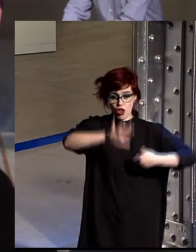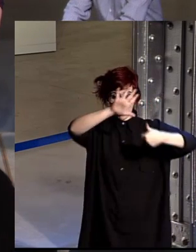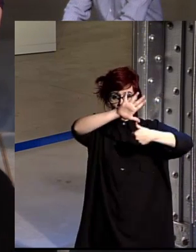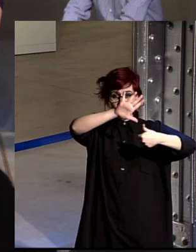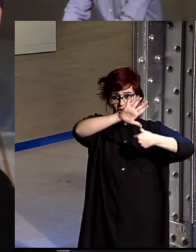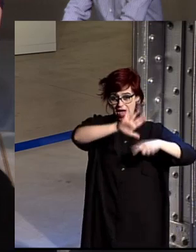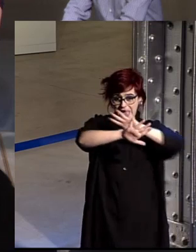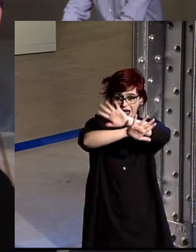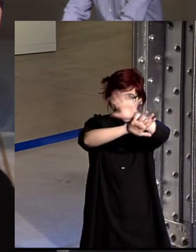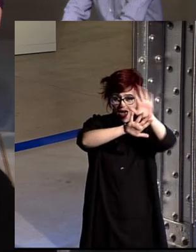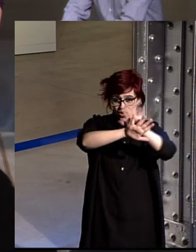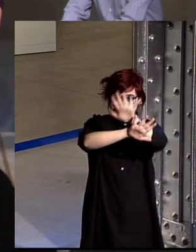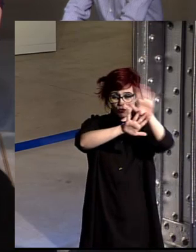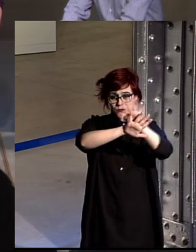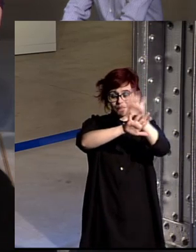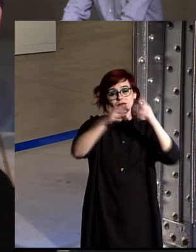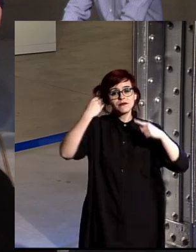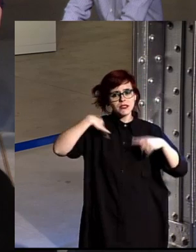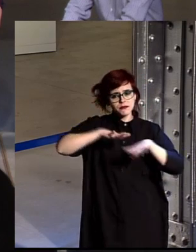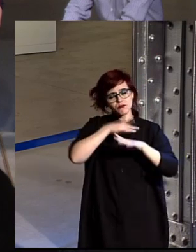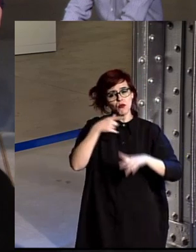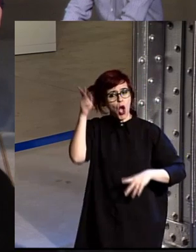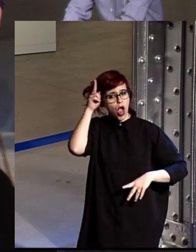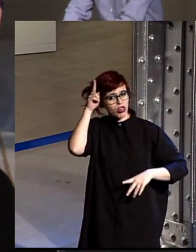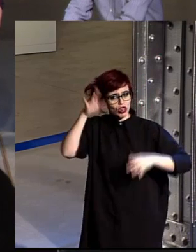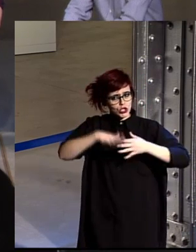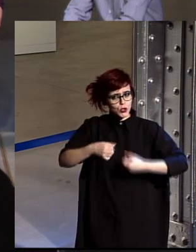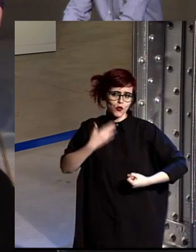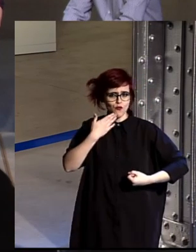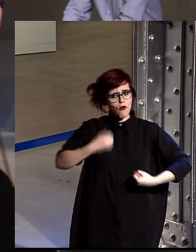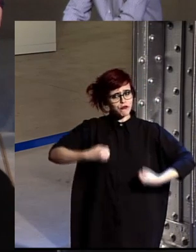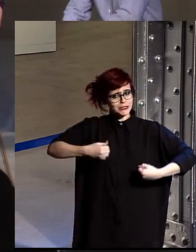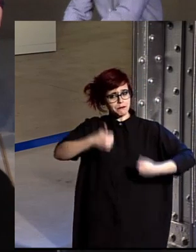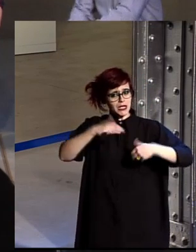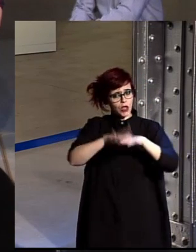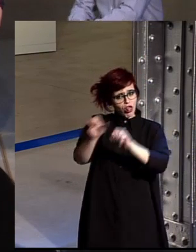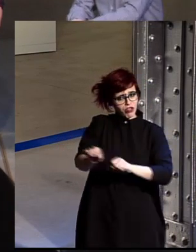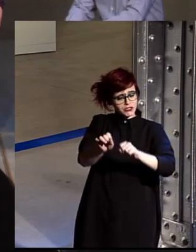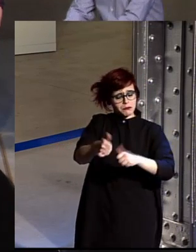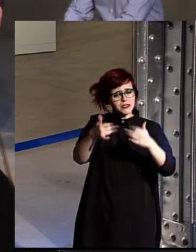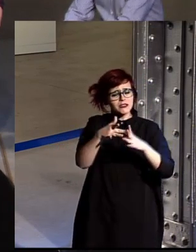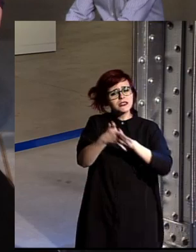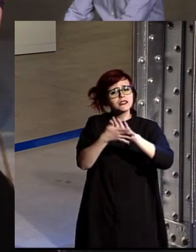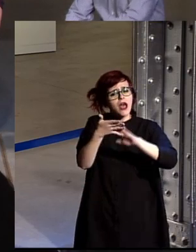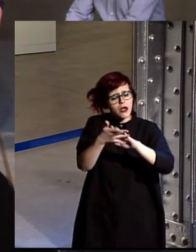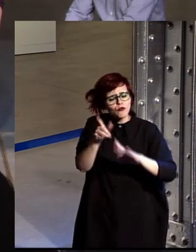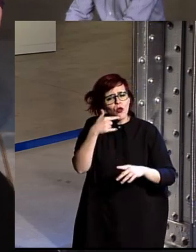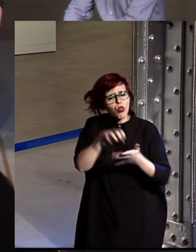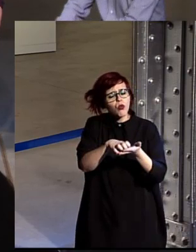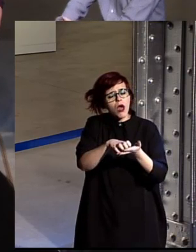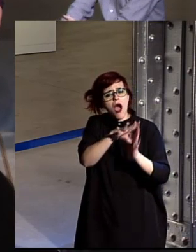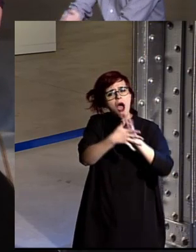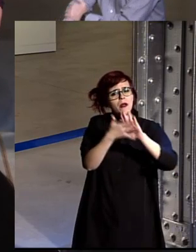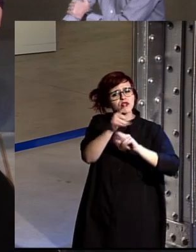virus, efectivamente, y los subieron para arriba y se fueron los Vale, vikingos. una duda que siempre que informamos los que hablamos de virus en medios de